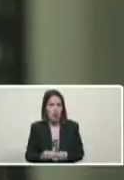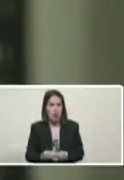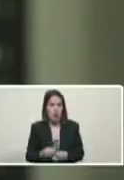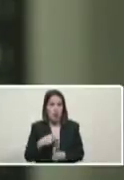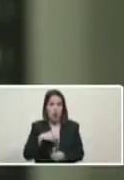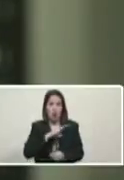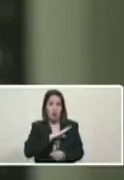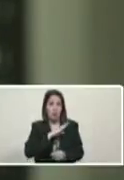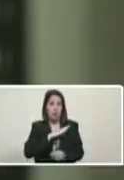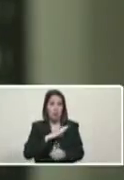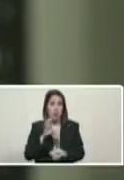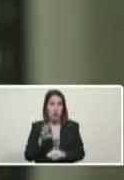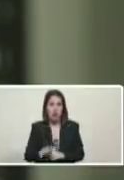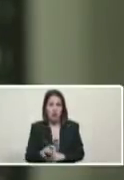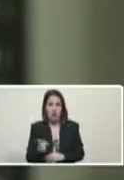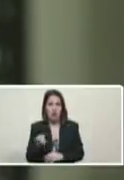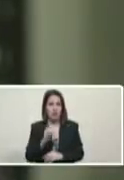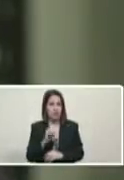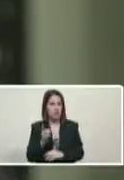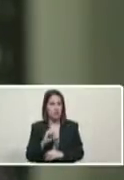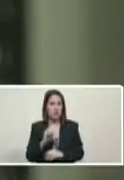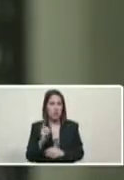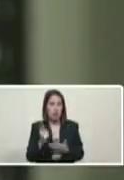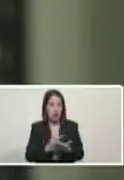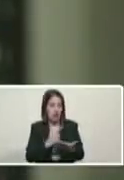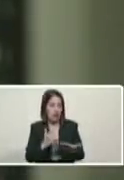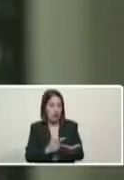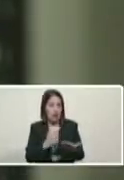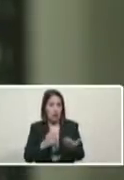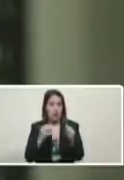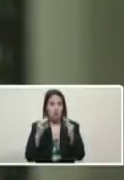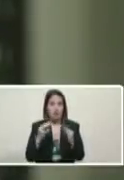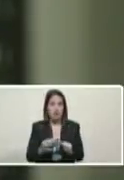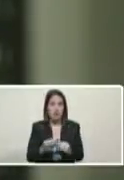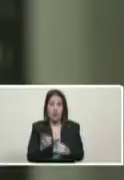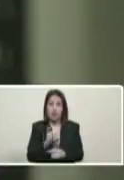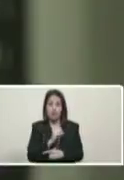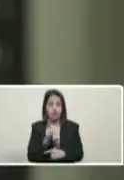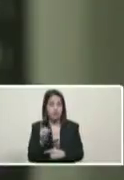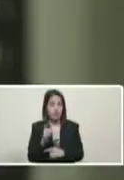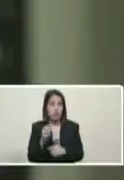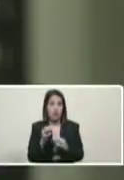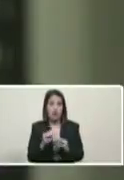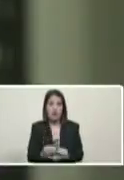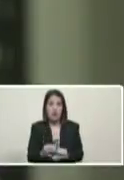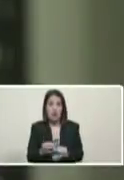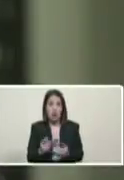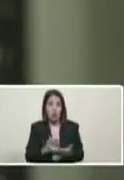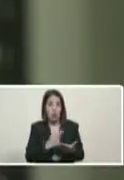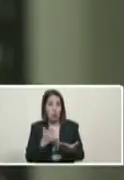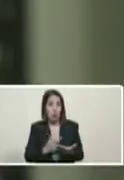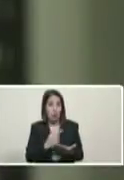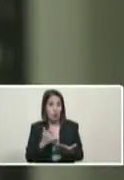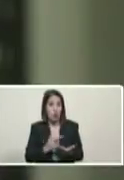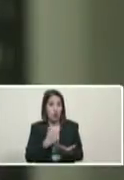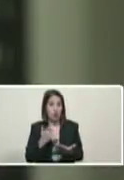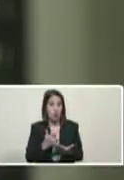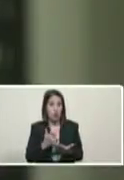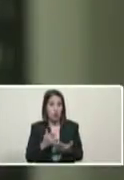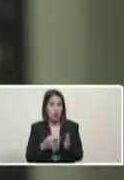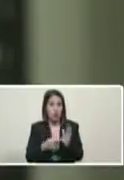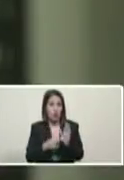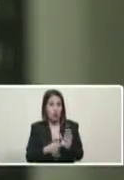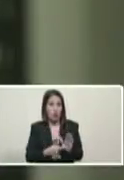Estado, porque luego dirán que es un libro como oficial, y no es un libro oficial, es un libro que resulta de una